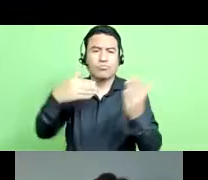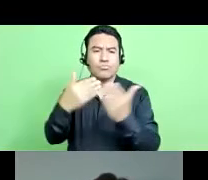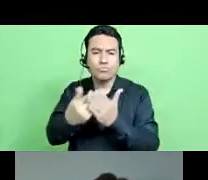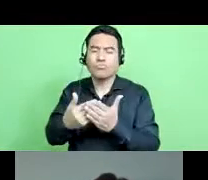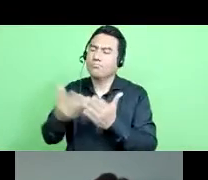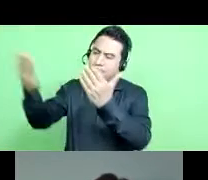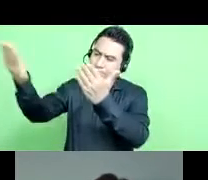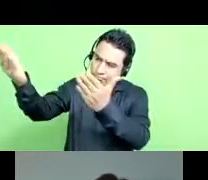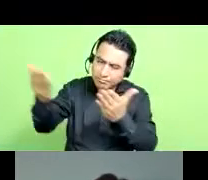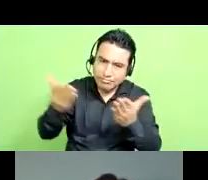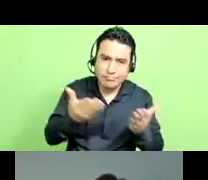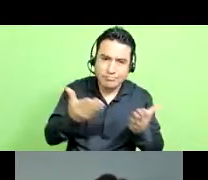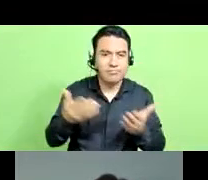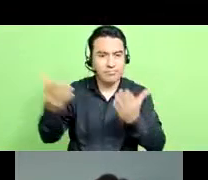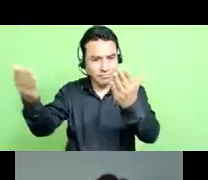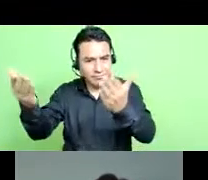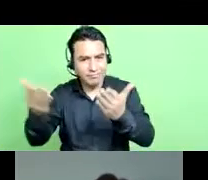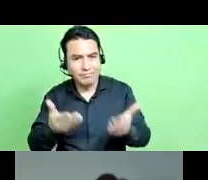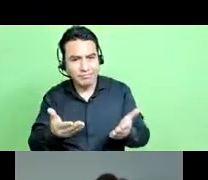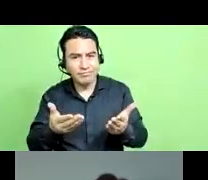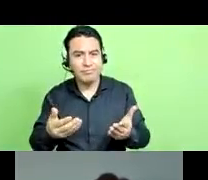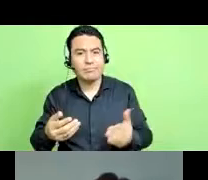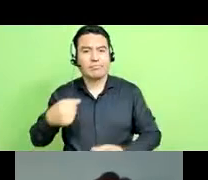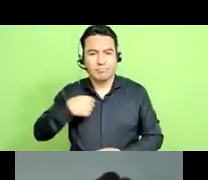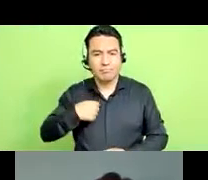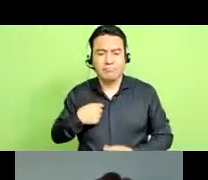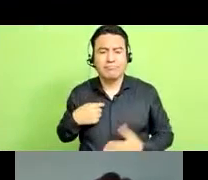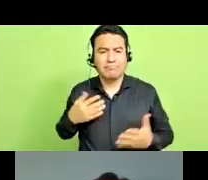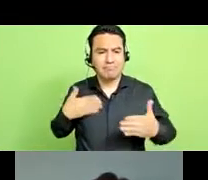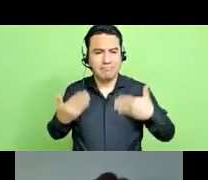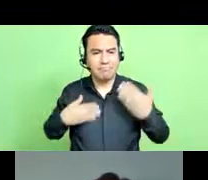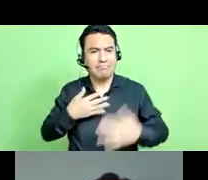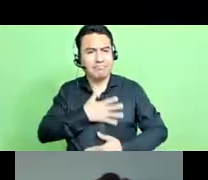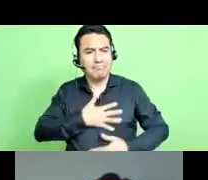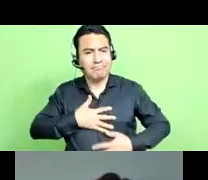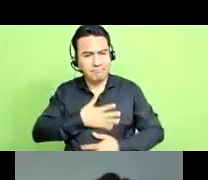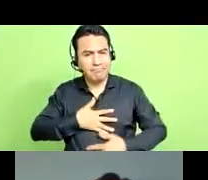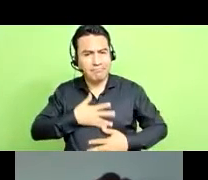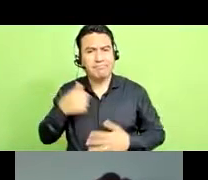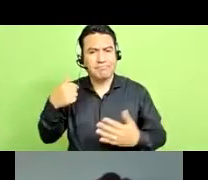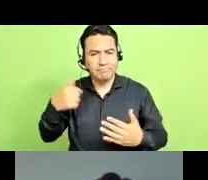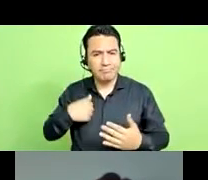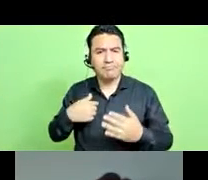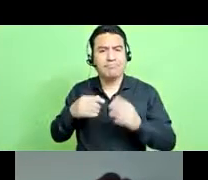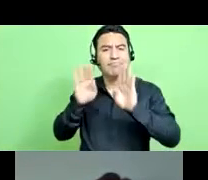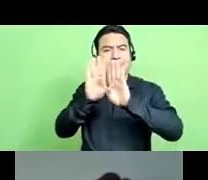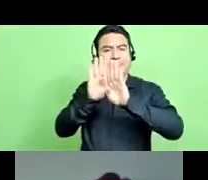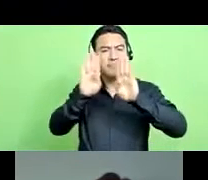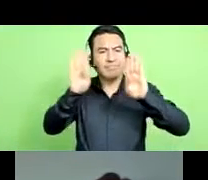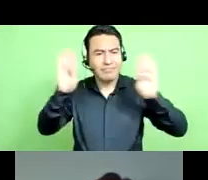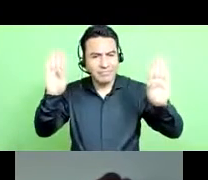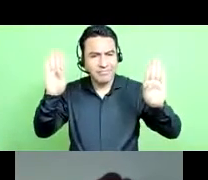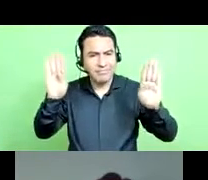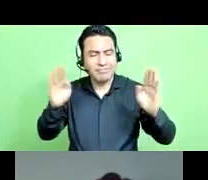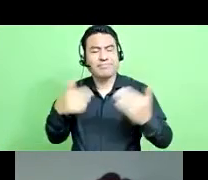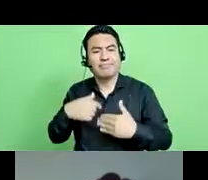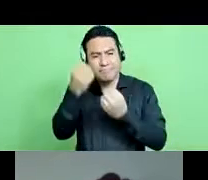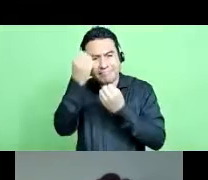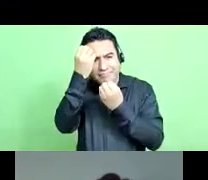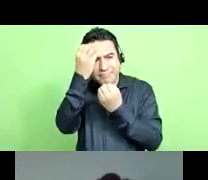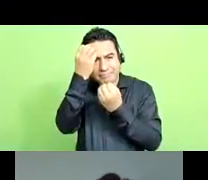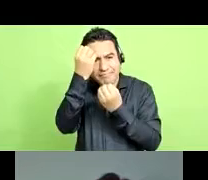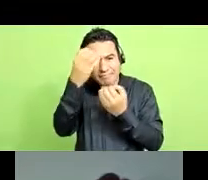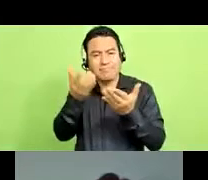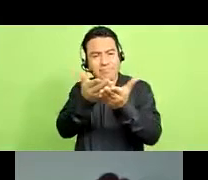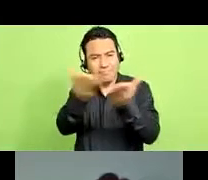bienvenidos y es un honor para mí dar la apertura del inicio de las sesiones informativas del proceso de